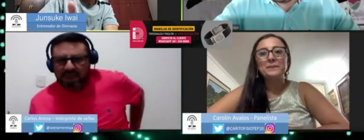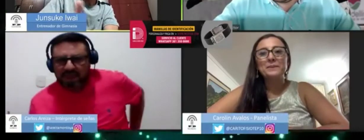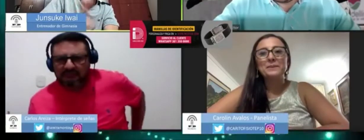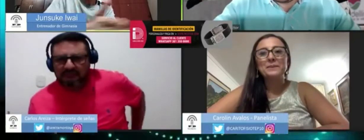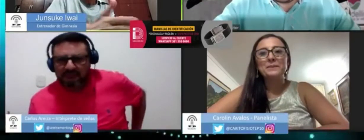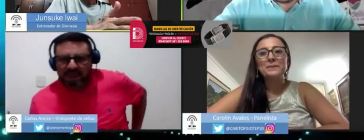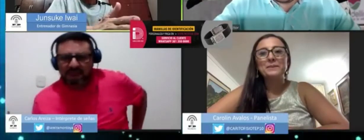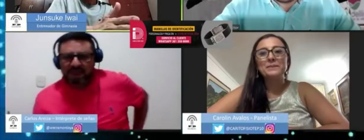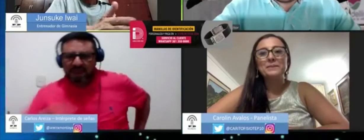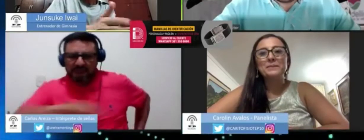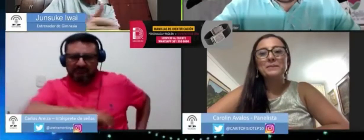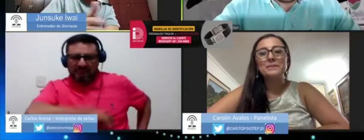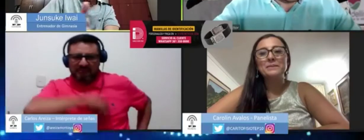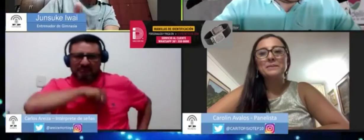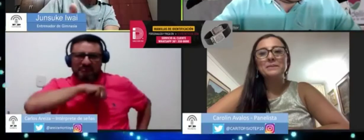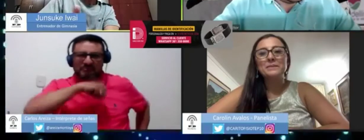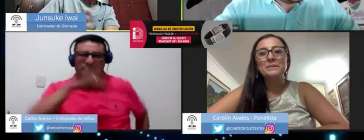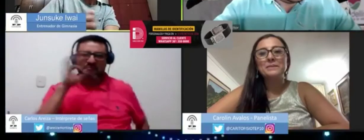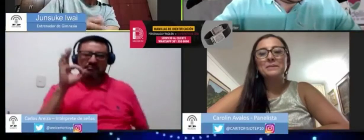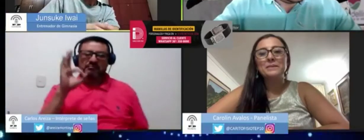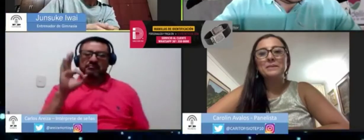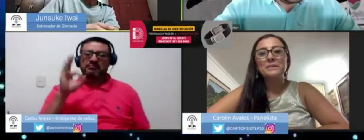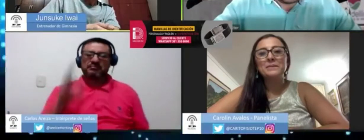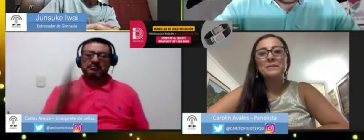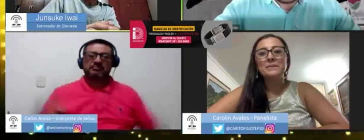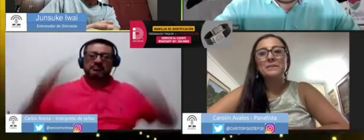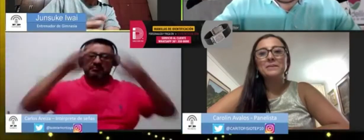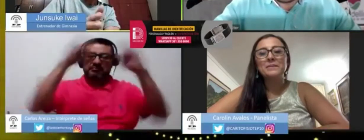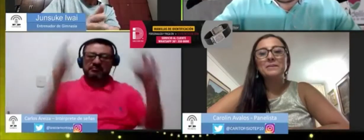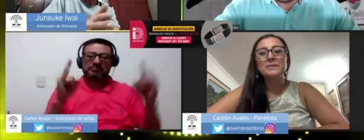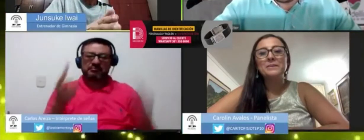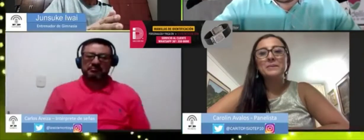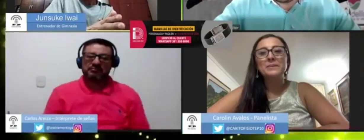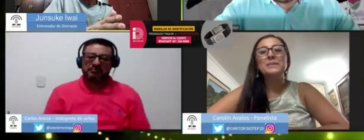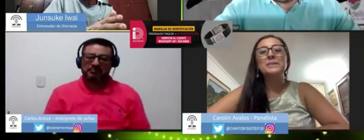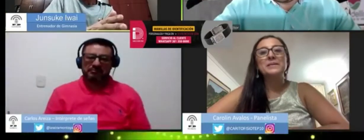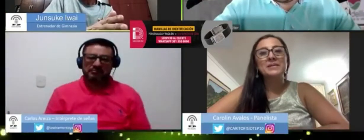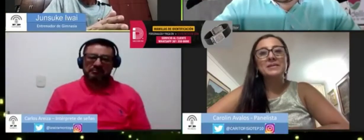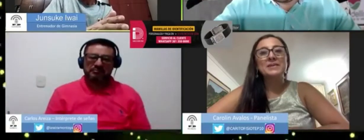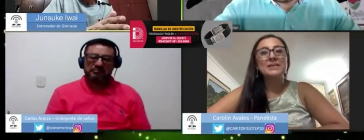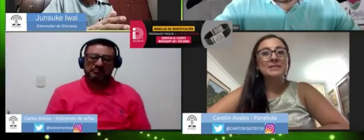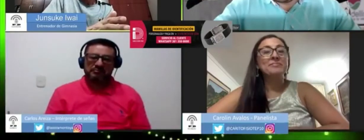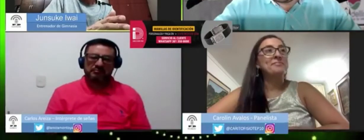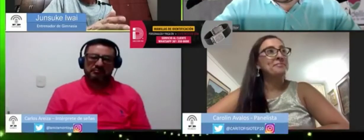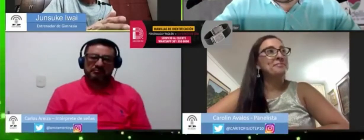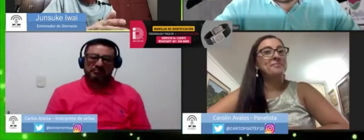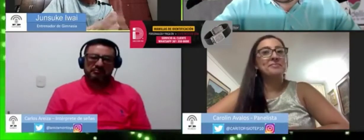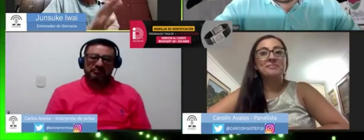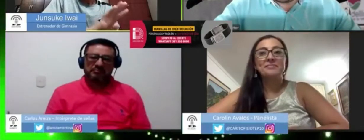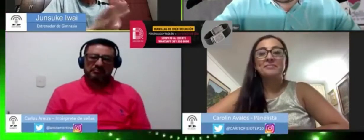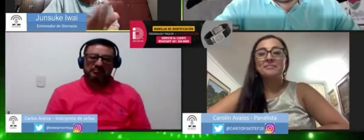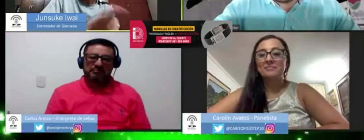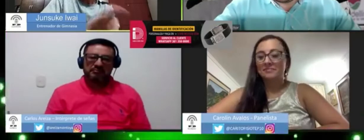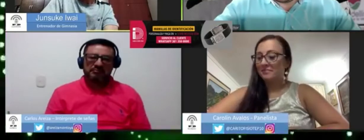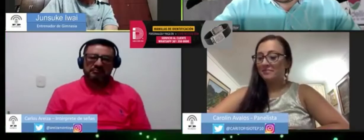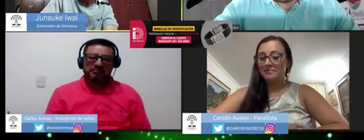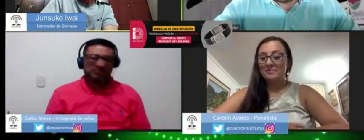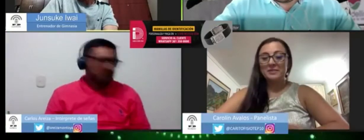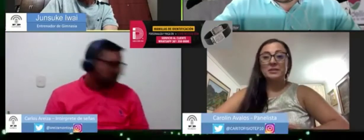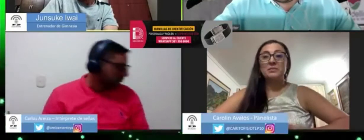decir que tenemos muy buenos muy buen Coliseo para entrenamiento y